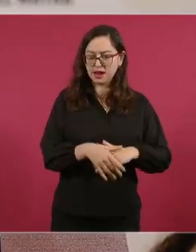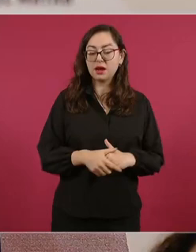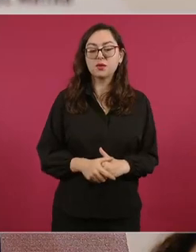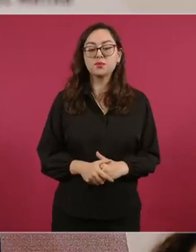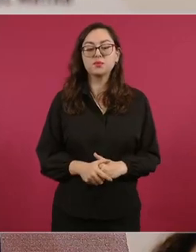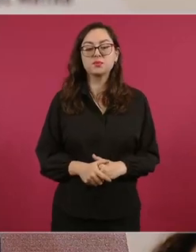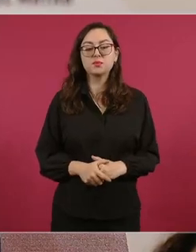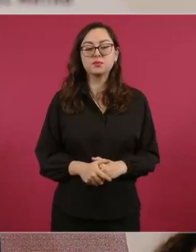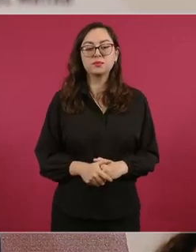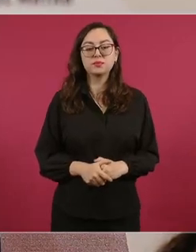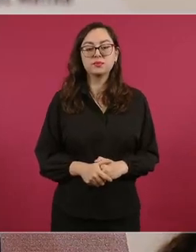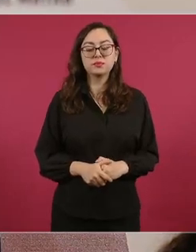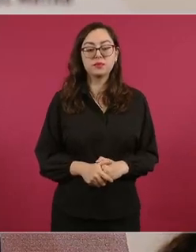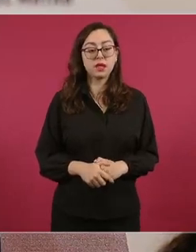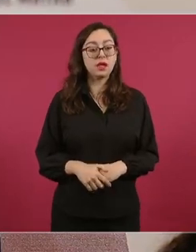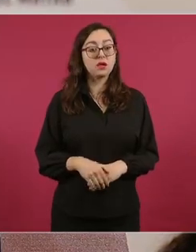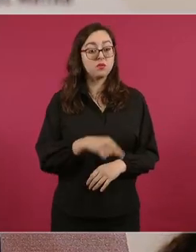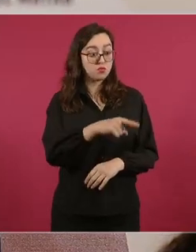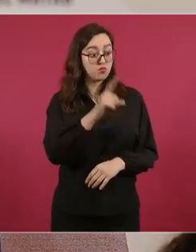¿todavía está en su programa?